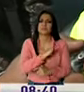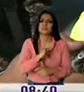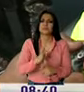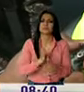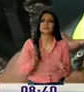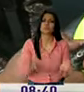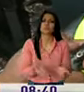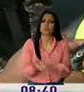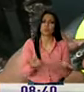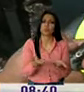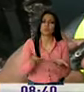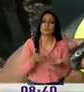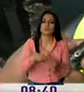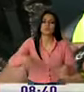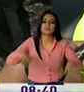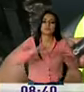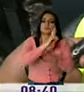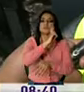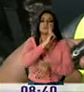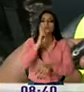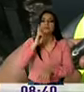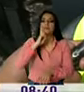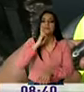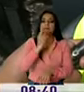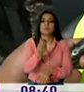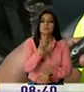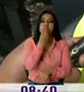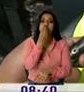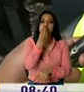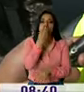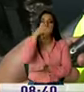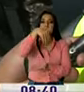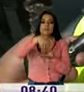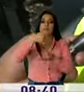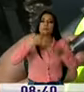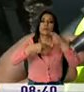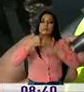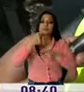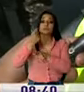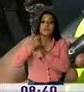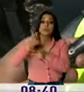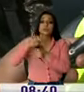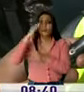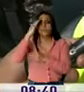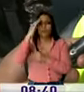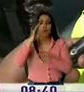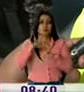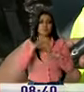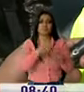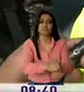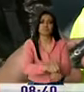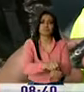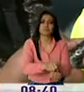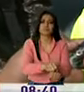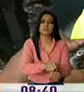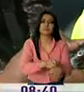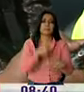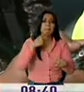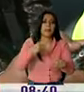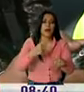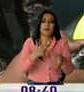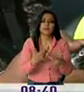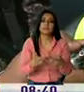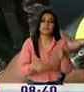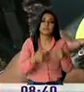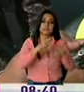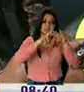en el patio de comidas, por lo que desplegados los equipos procedieron a interceptarlos para posterior realizar